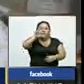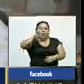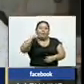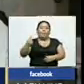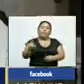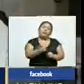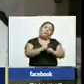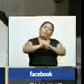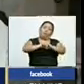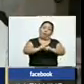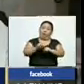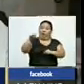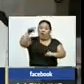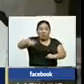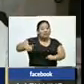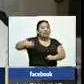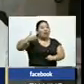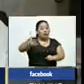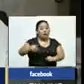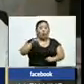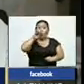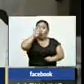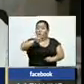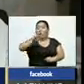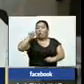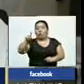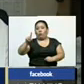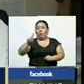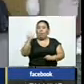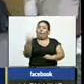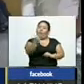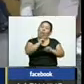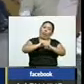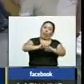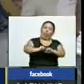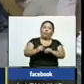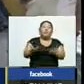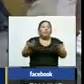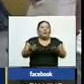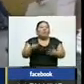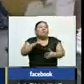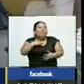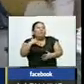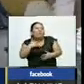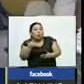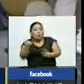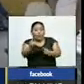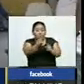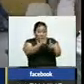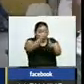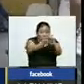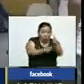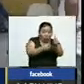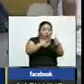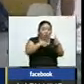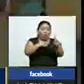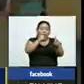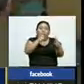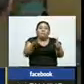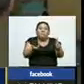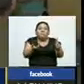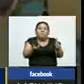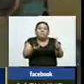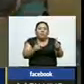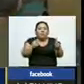contra este año que tenemos 41 fallecidos por neumonía. Algunos de los síntomas que presentan las personas que sufren esa enfermedad son